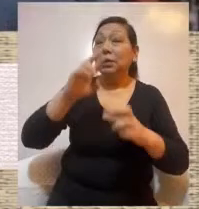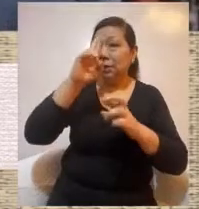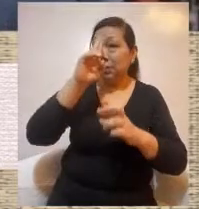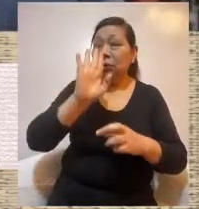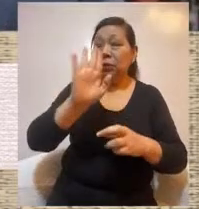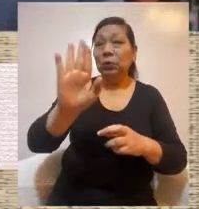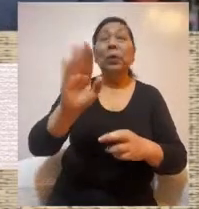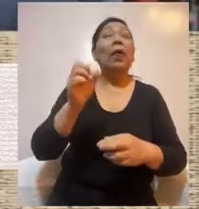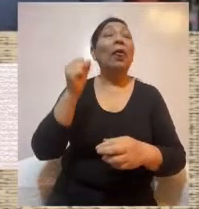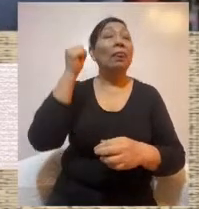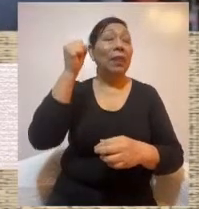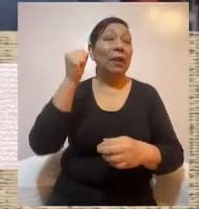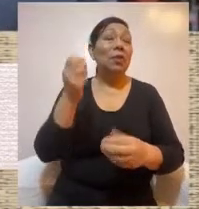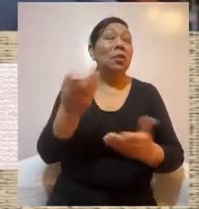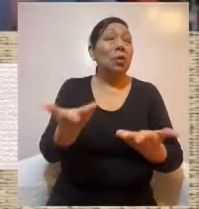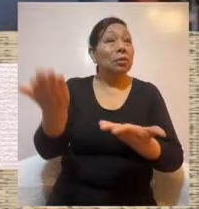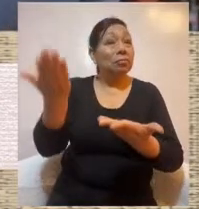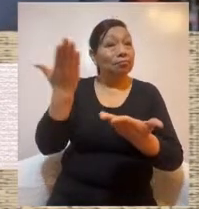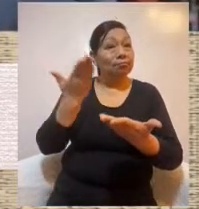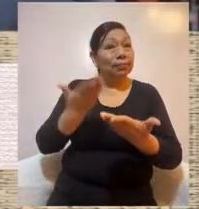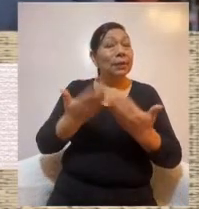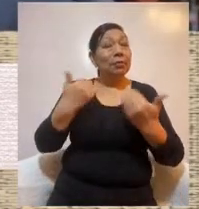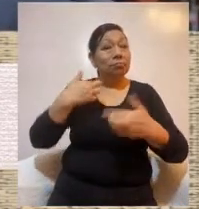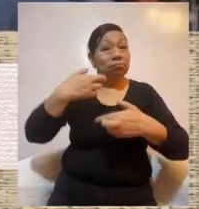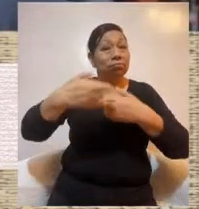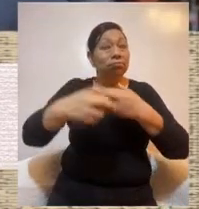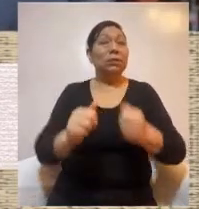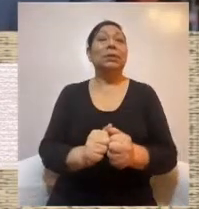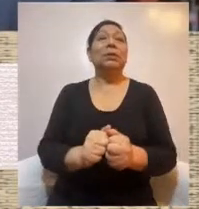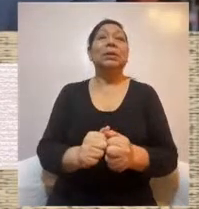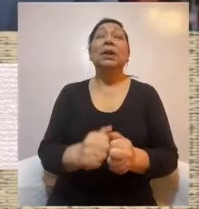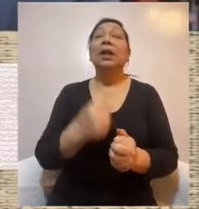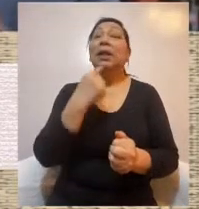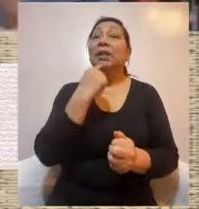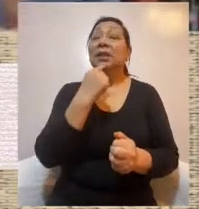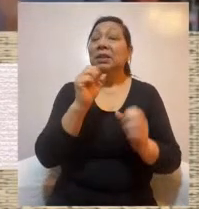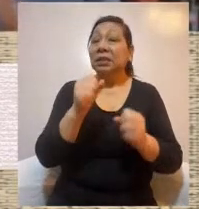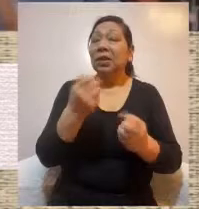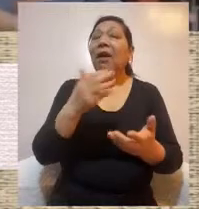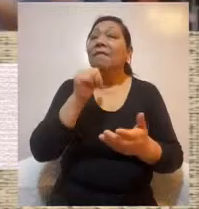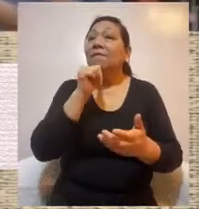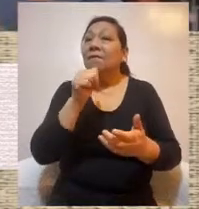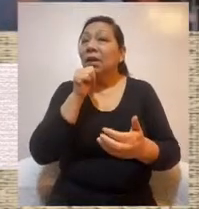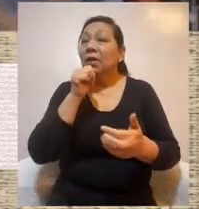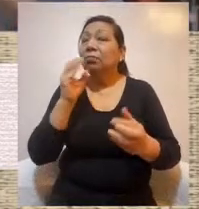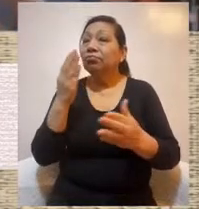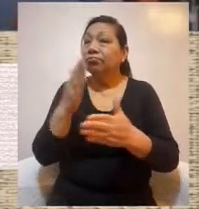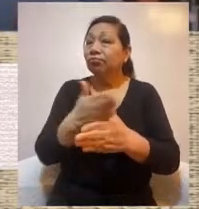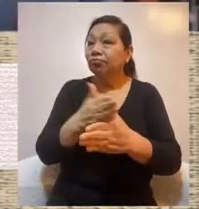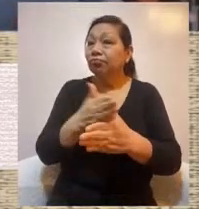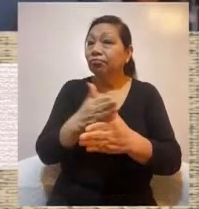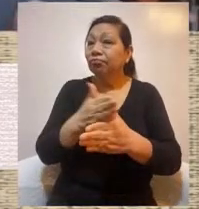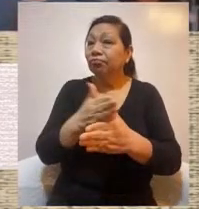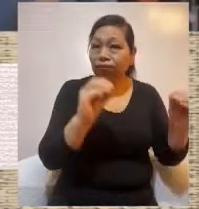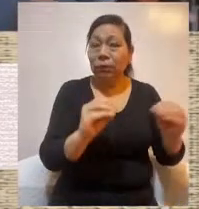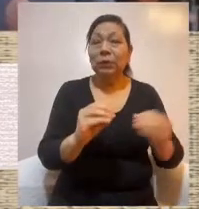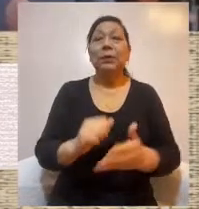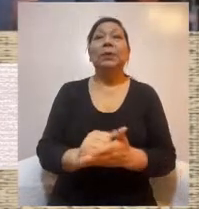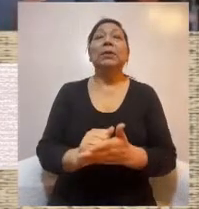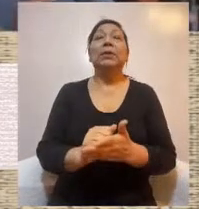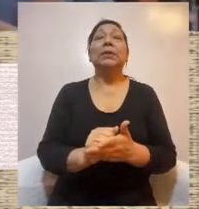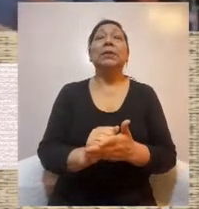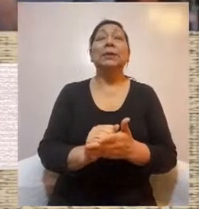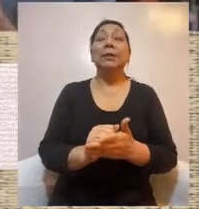la vulneración a los derechos fundamentales que fueron invocados en este proceso, se señala que existe falta de proporcionalidad